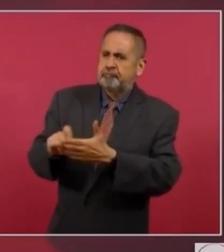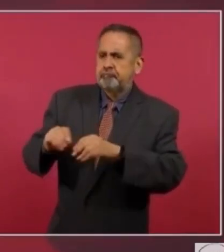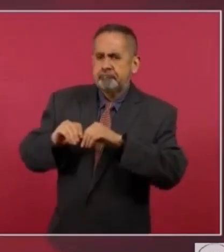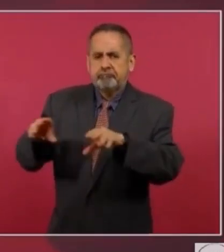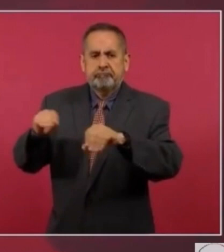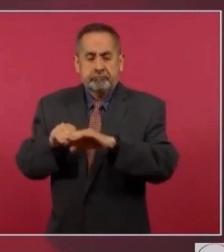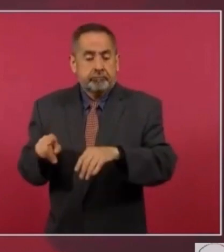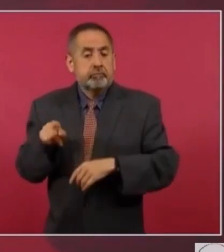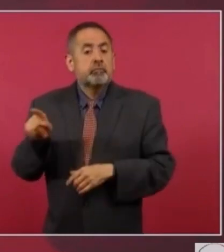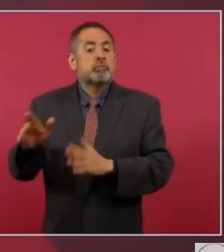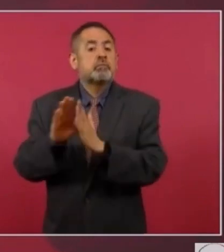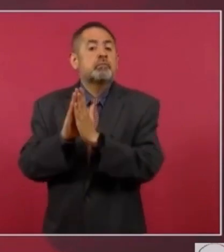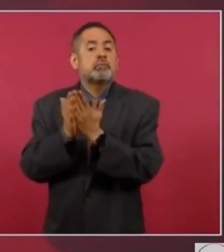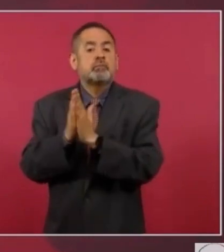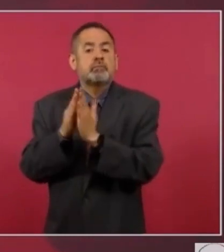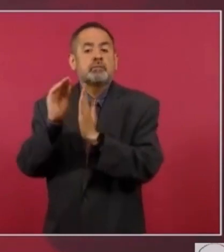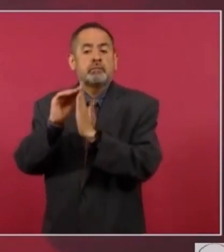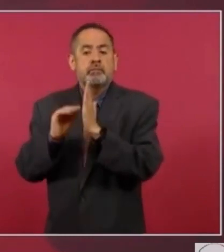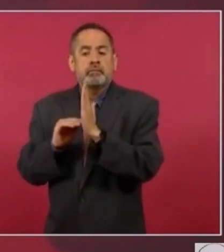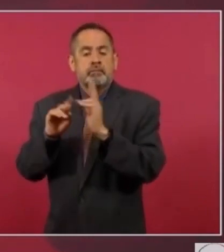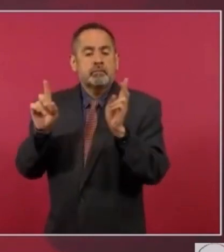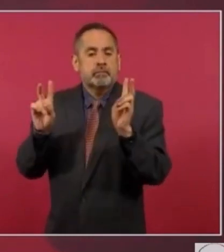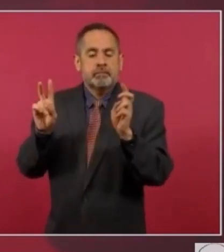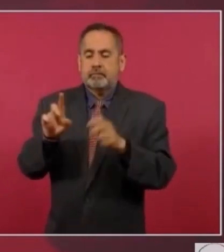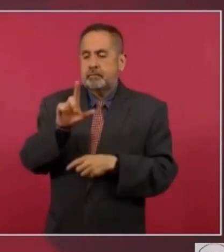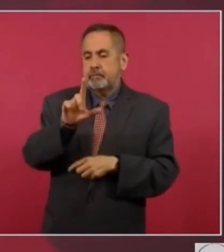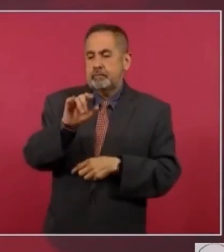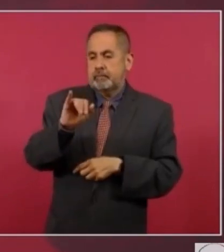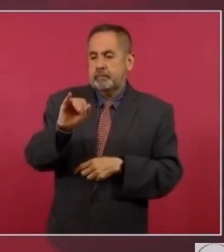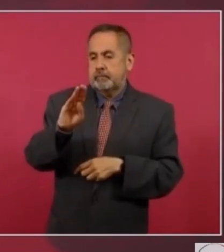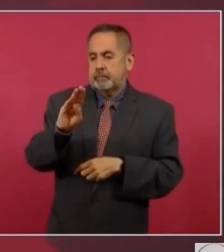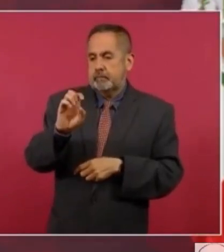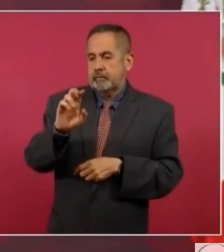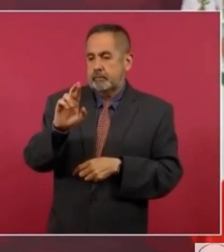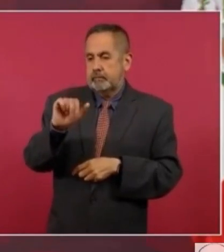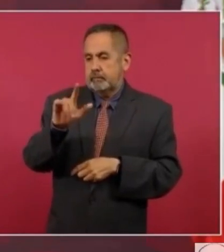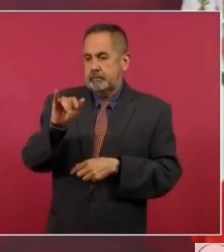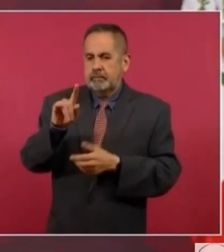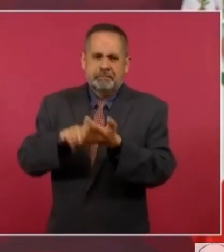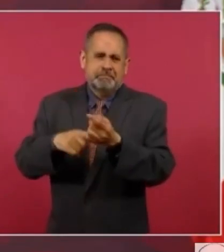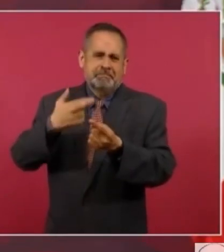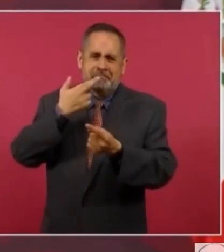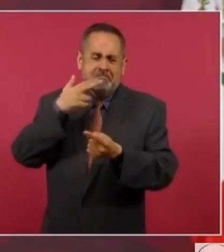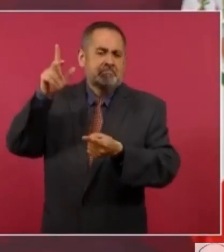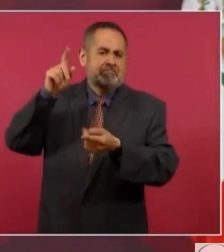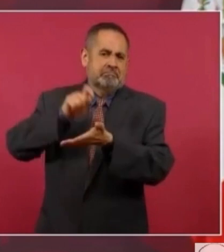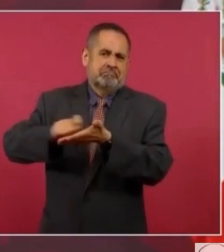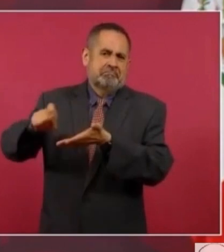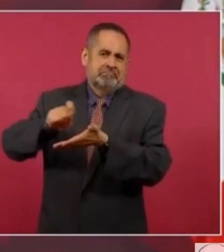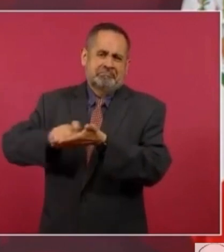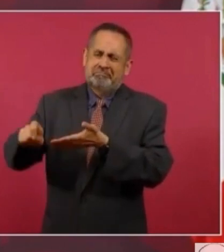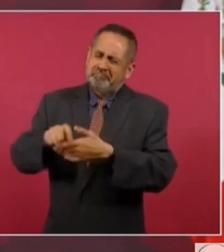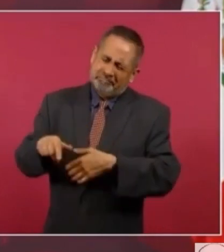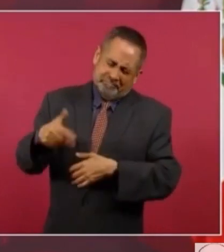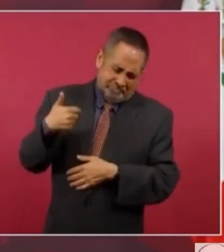Su libro sobre el liberalismo en México es clásico, es lo mejor que se ha escrito.